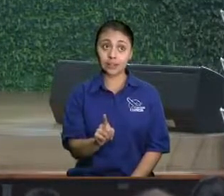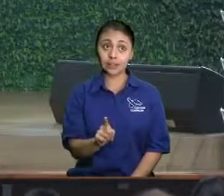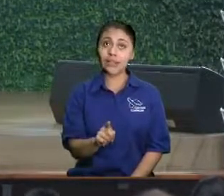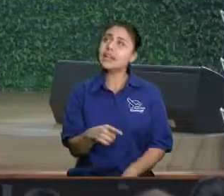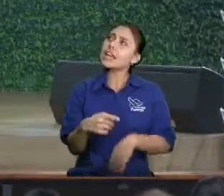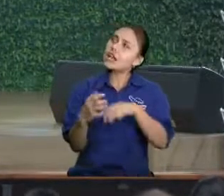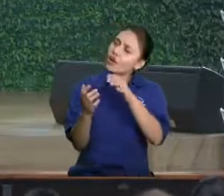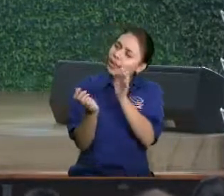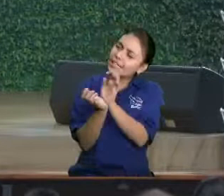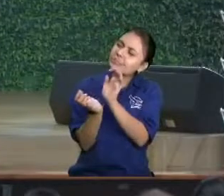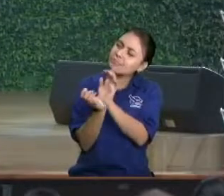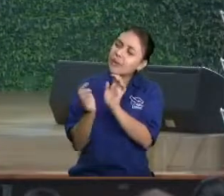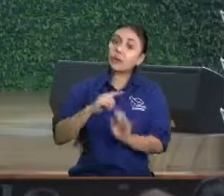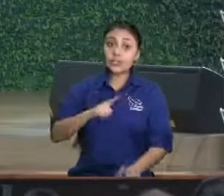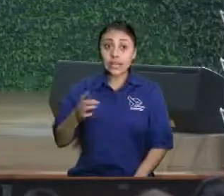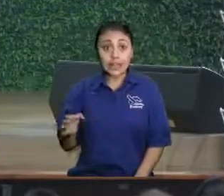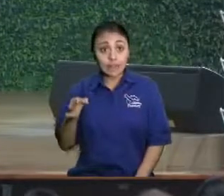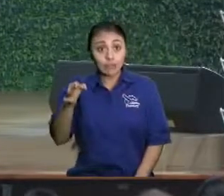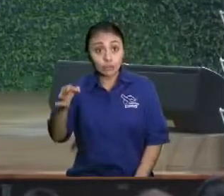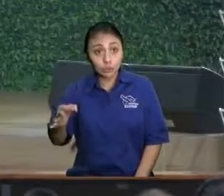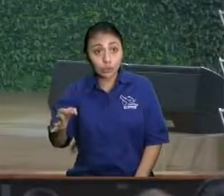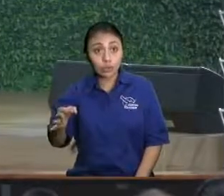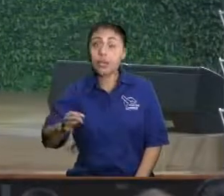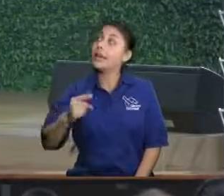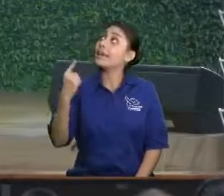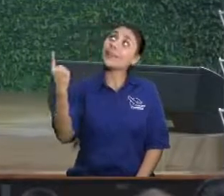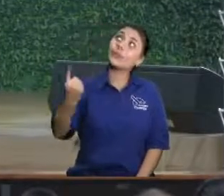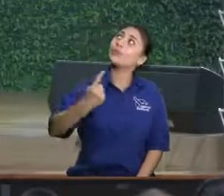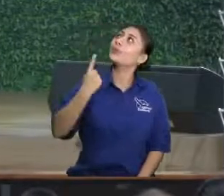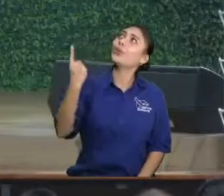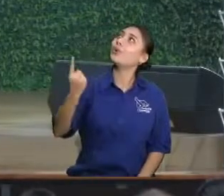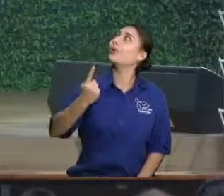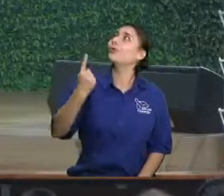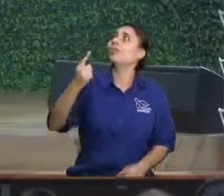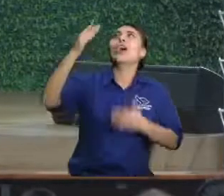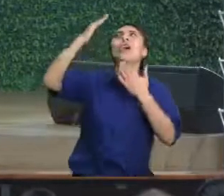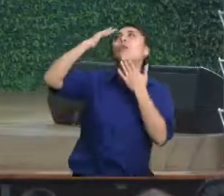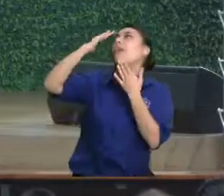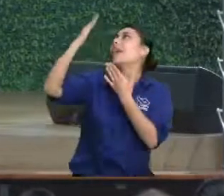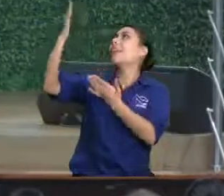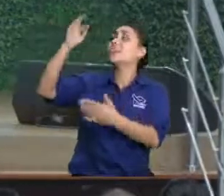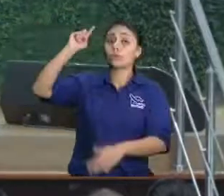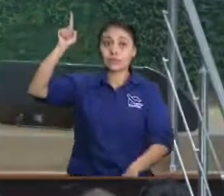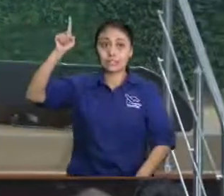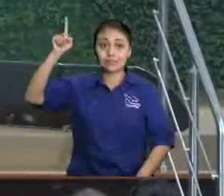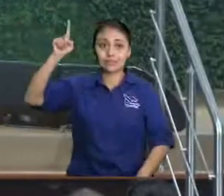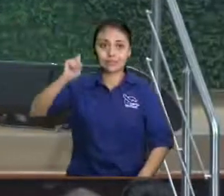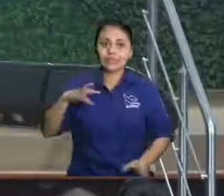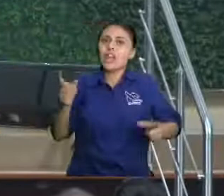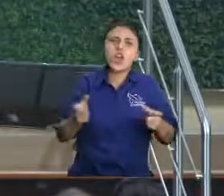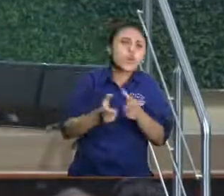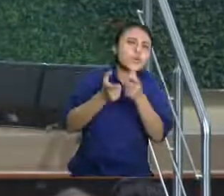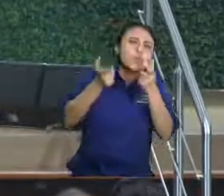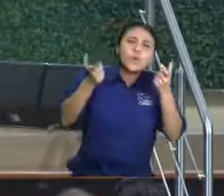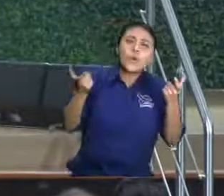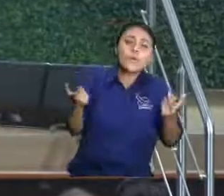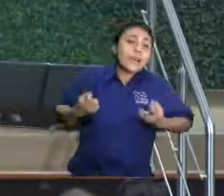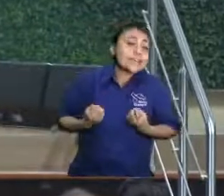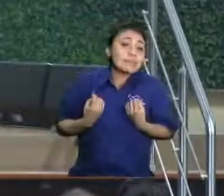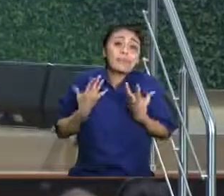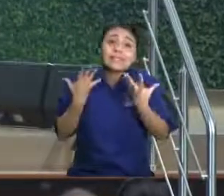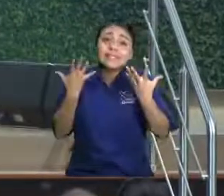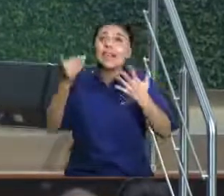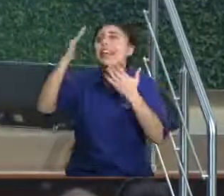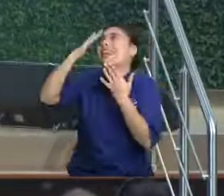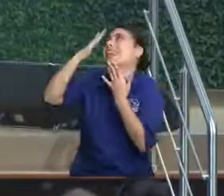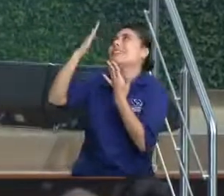Todo lo que soy, lo que espero ser, pero ¿cómo he de expresar la gratitud?